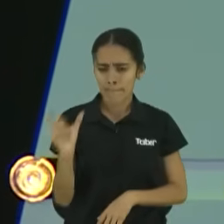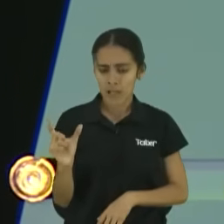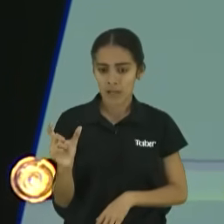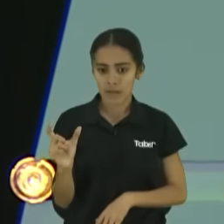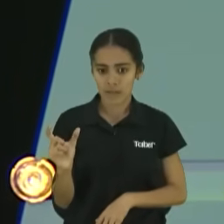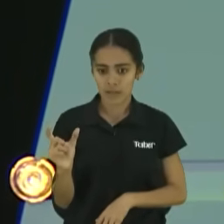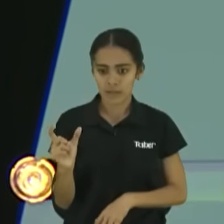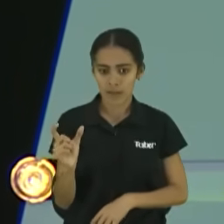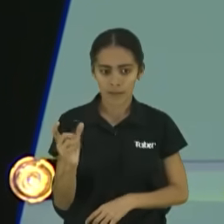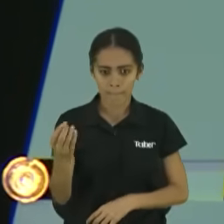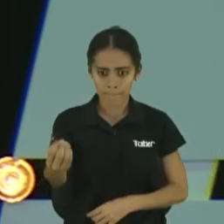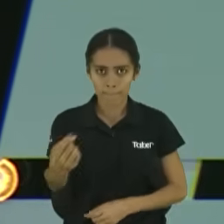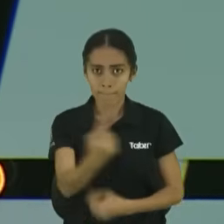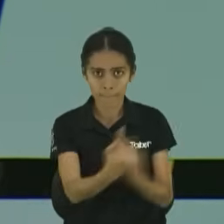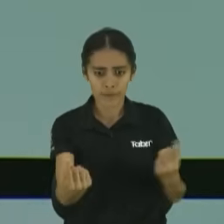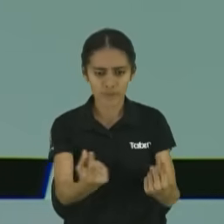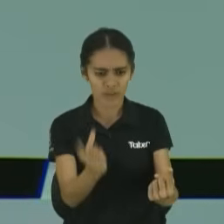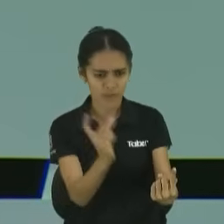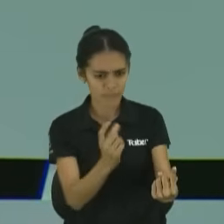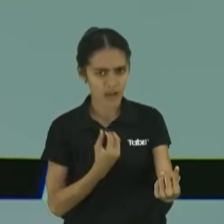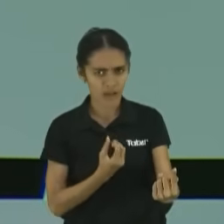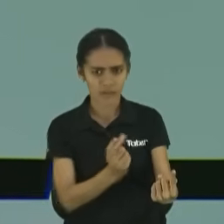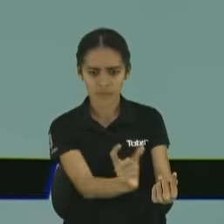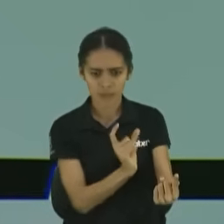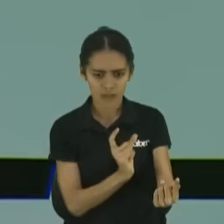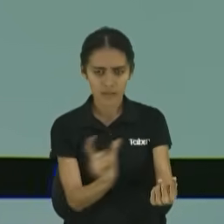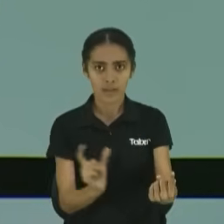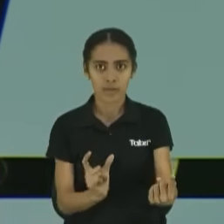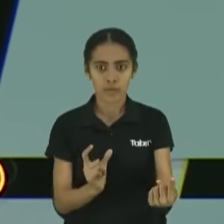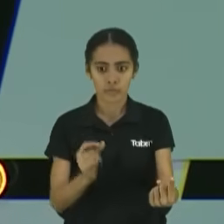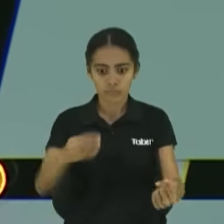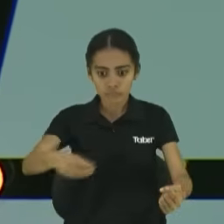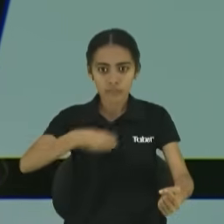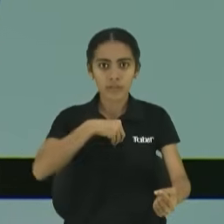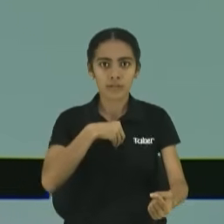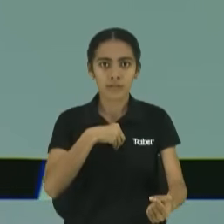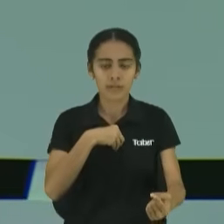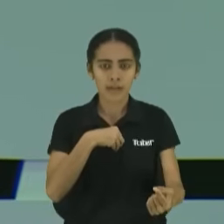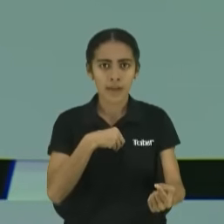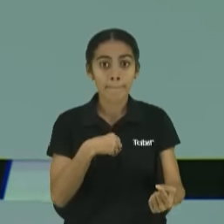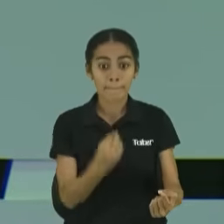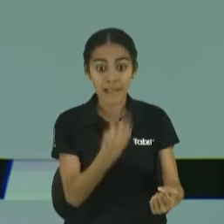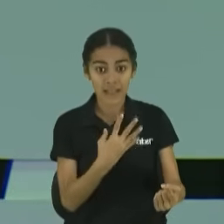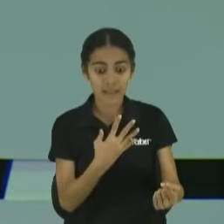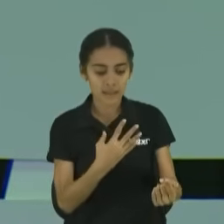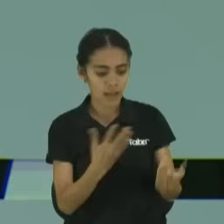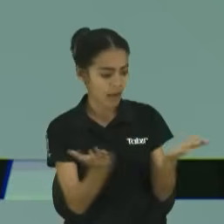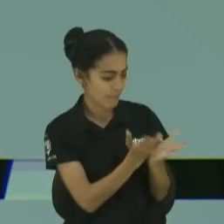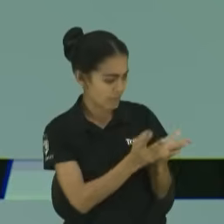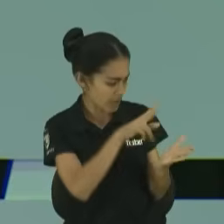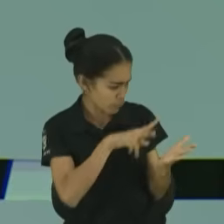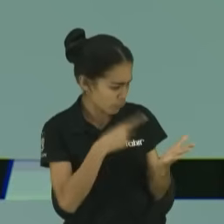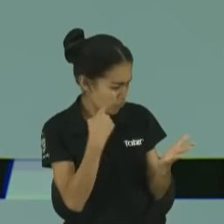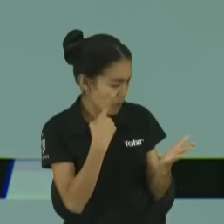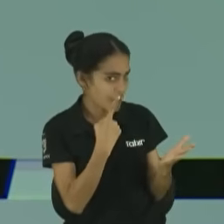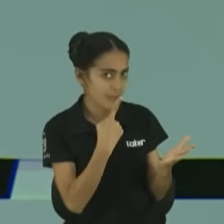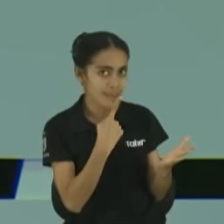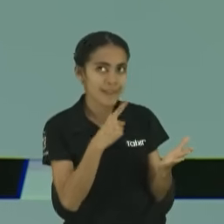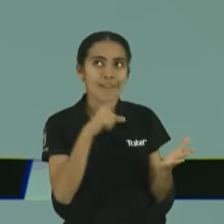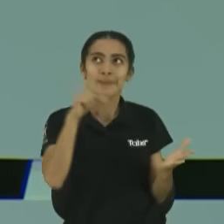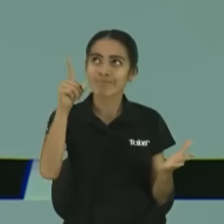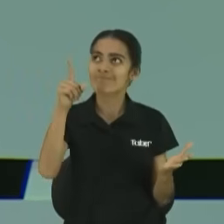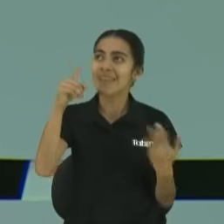yo las recibo. Yo sí, eso sí. Tan pronto me las dicen, me voy a la Biblia. Y digo: Señor, gracias.